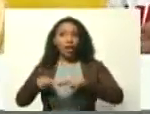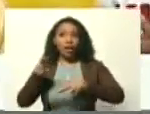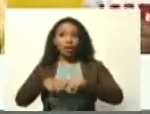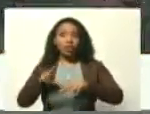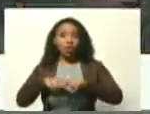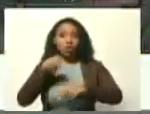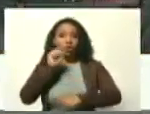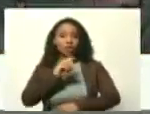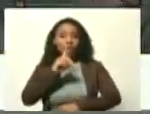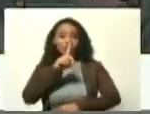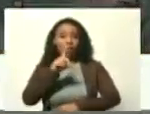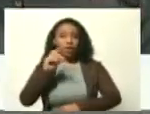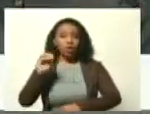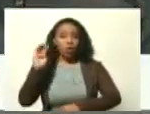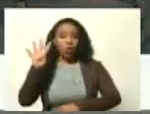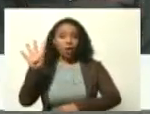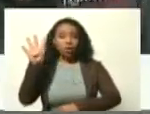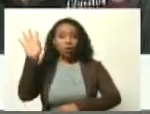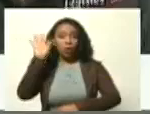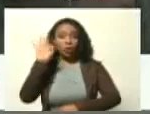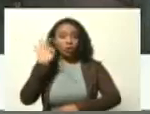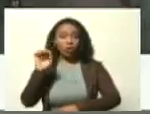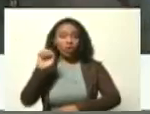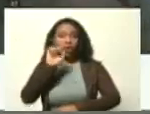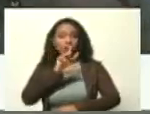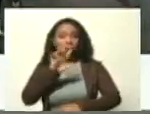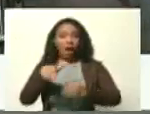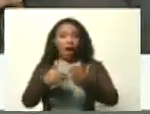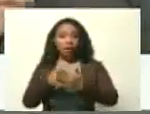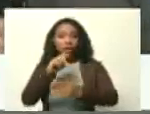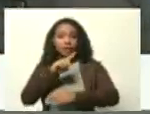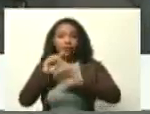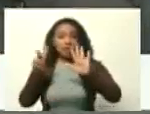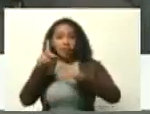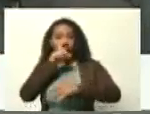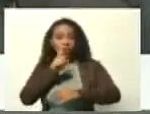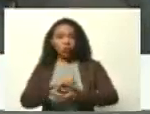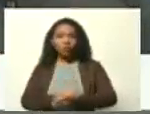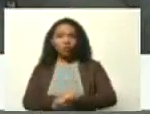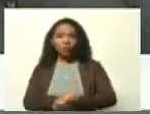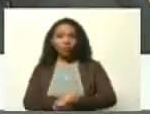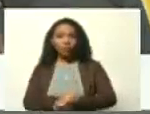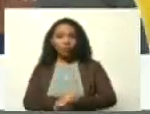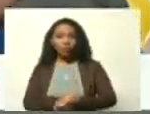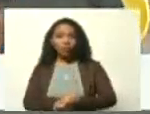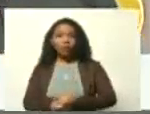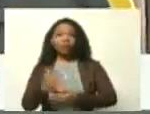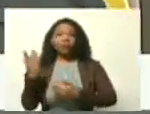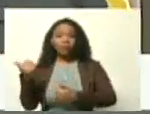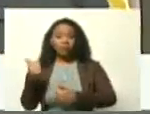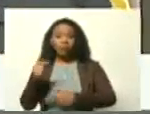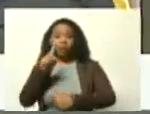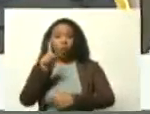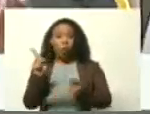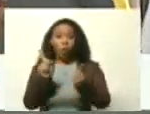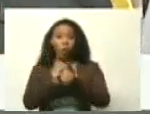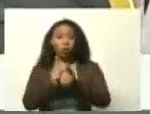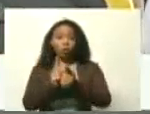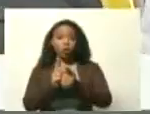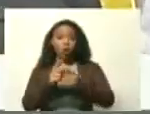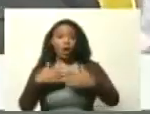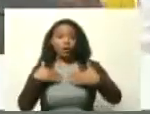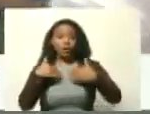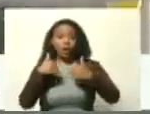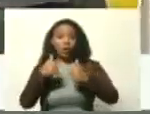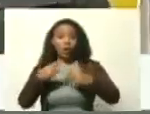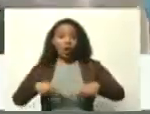por un 104% de 3 a 17 años, vicepresidenta. Bueno, muy bien, ministra, vamos así, un pinchacito por la salud y por la